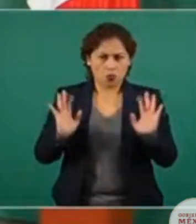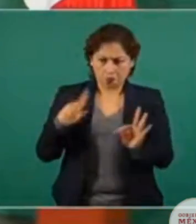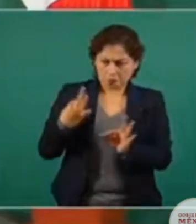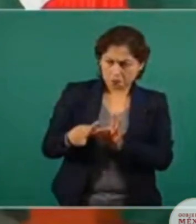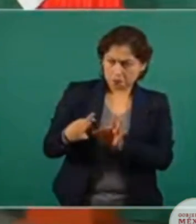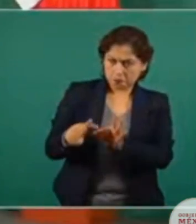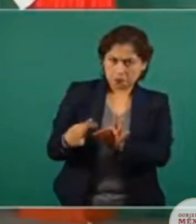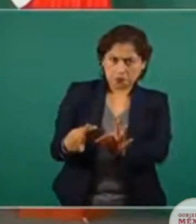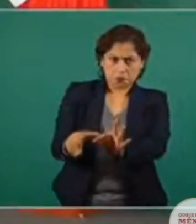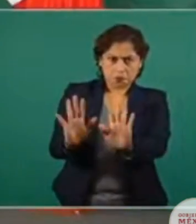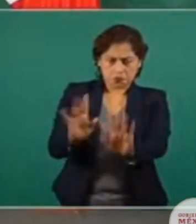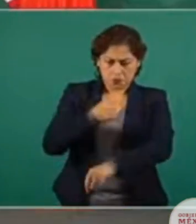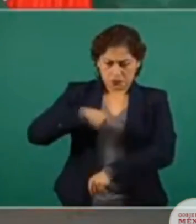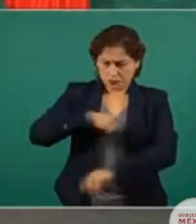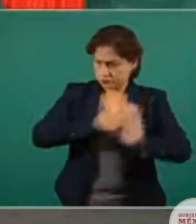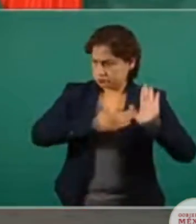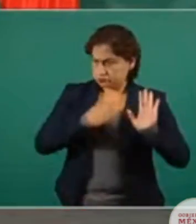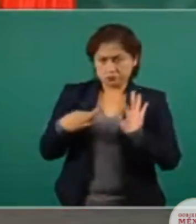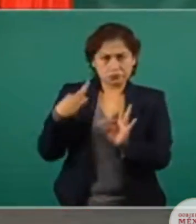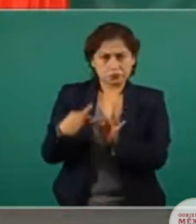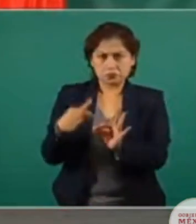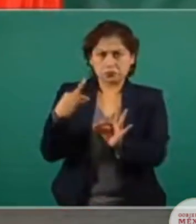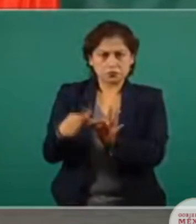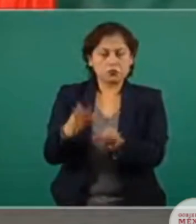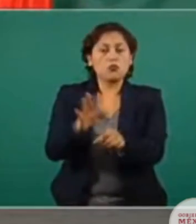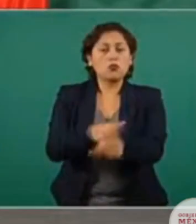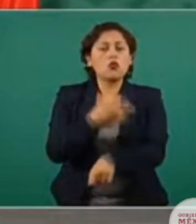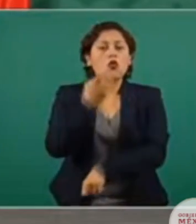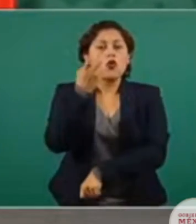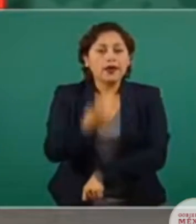Entonces, se pueden seguir haciendo negocios en México.